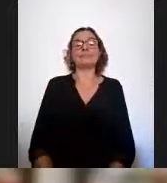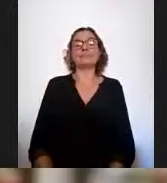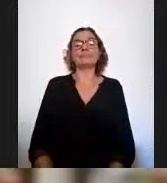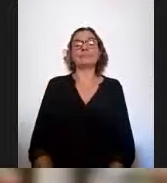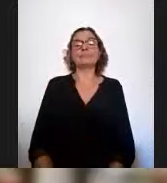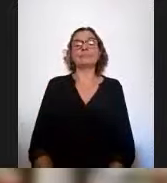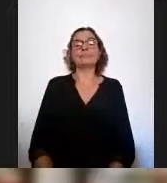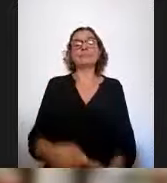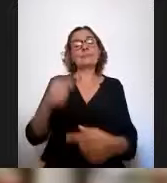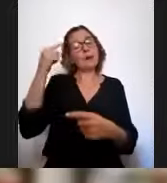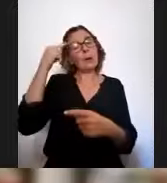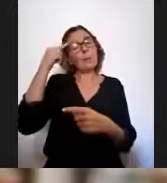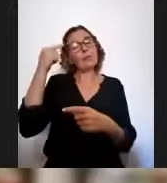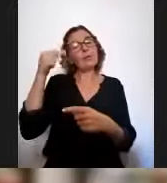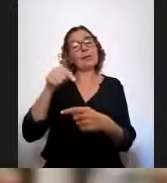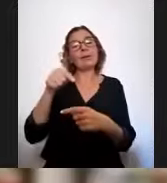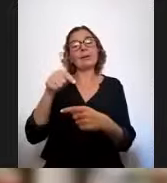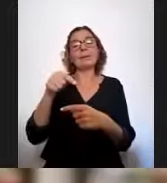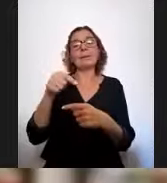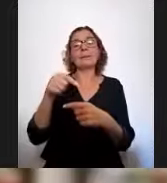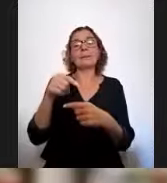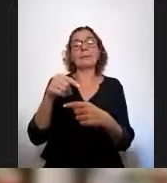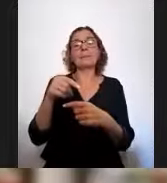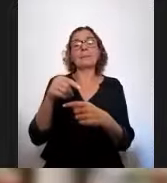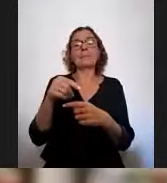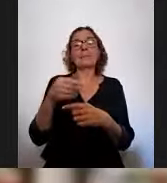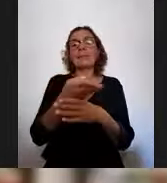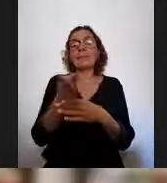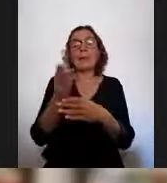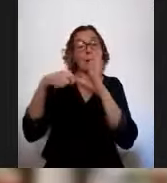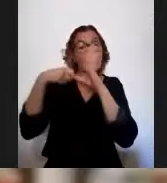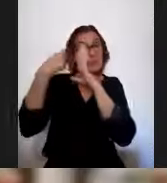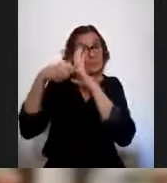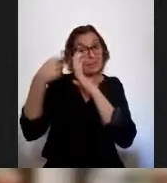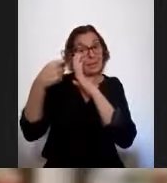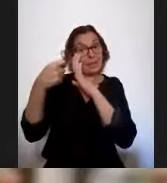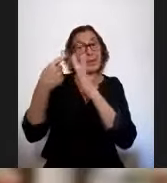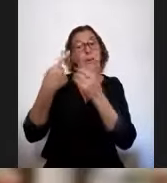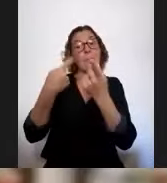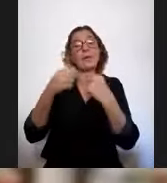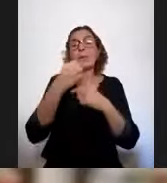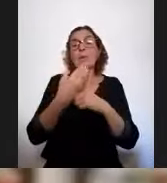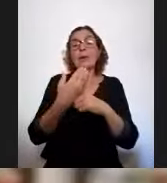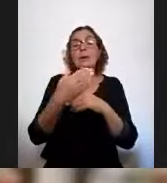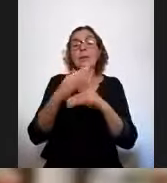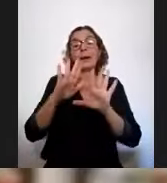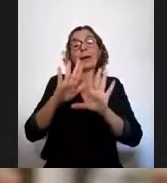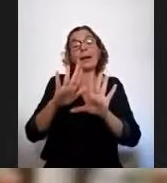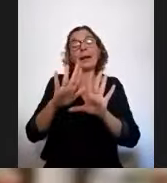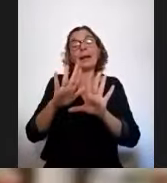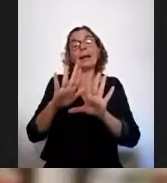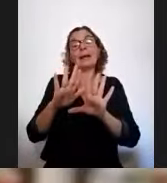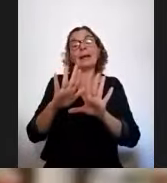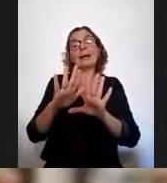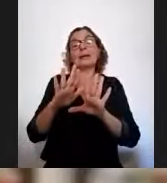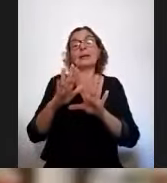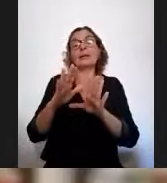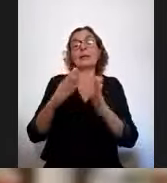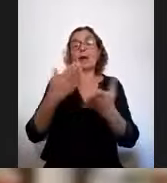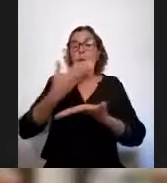Creo que me daba para ver el video. Pero bueno, por aquí es lo que quería compartir